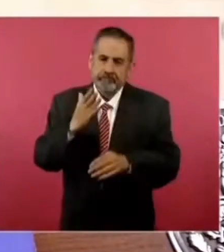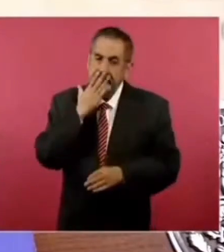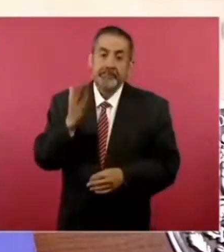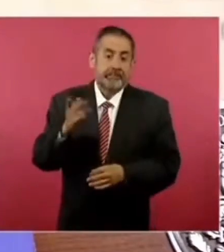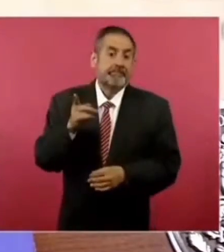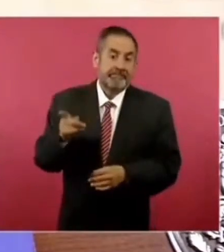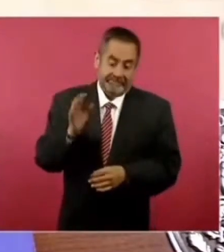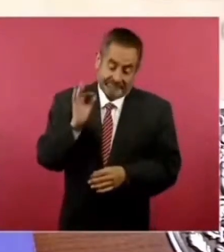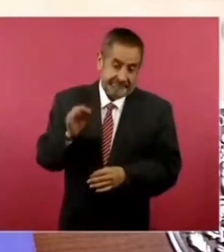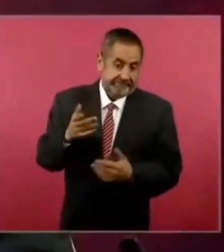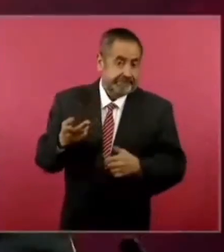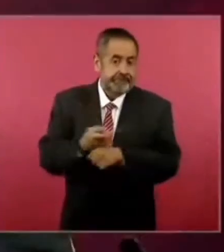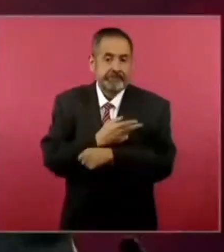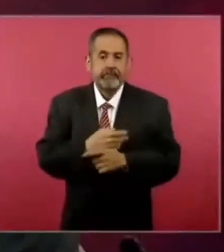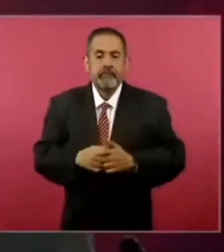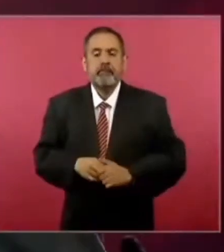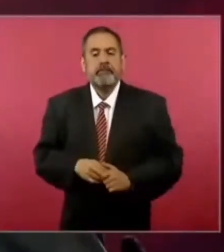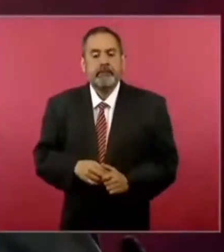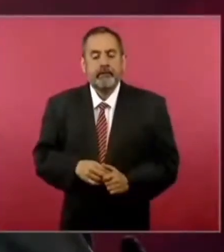porque